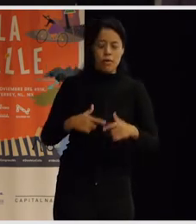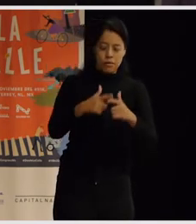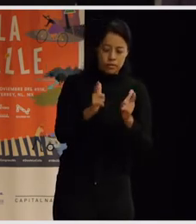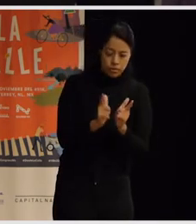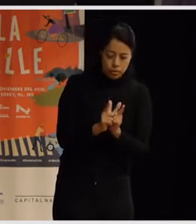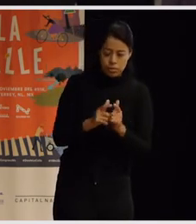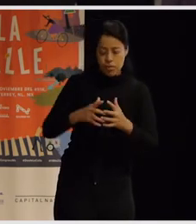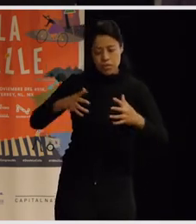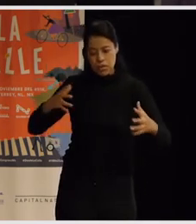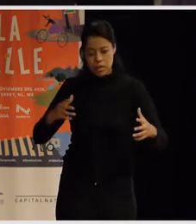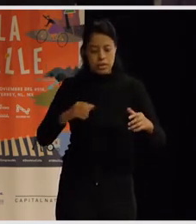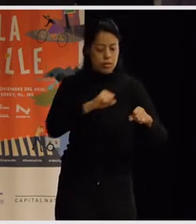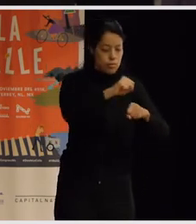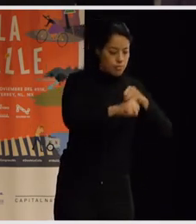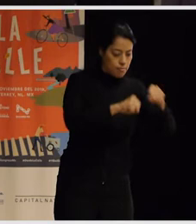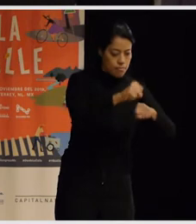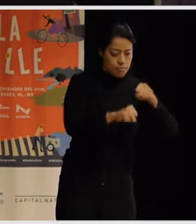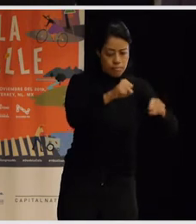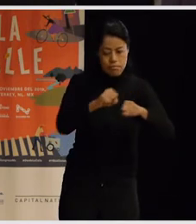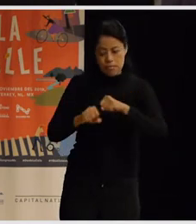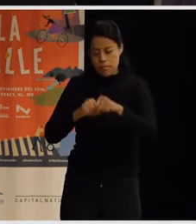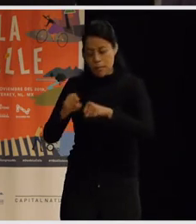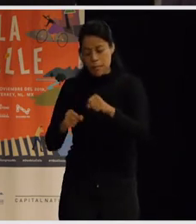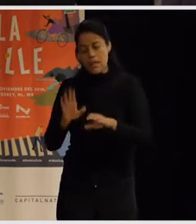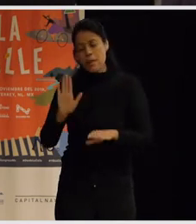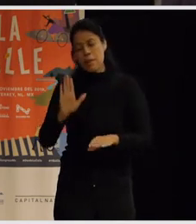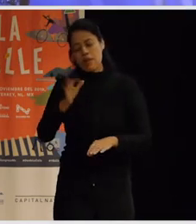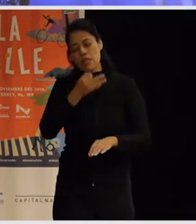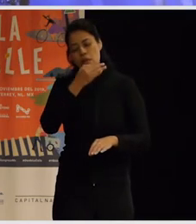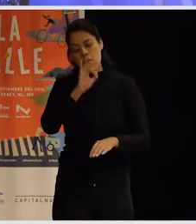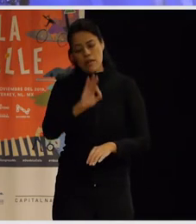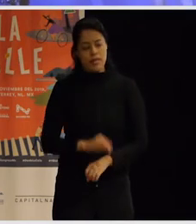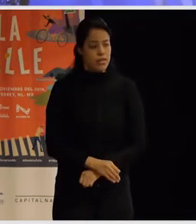rodando por la ciudad con colores y puesto totalmente una fiesta